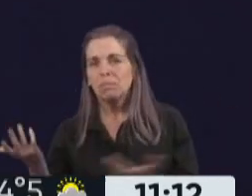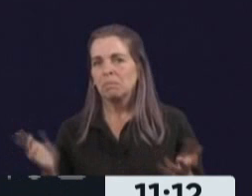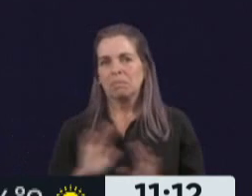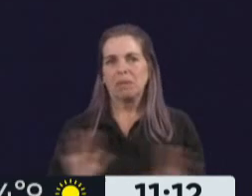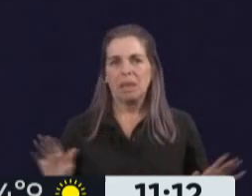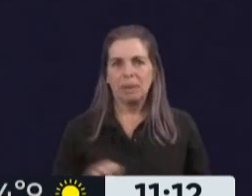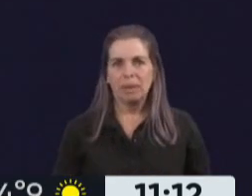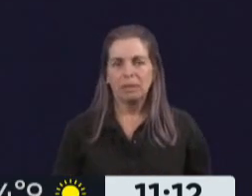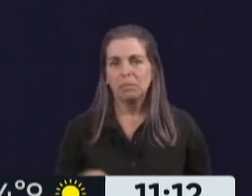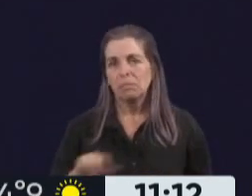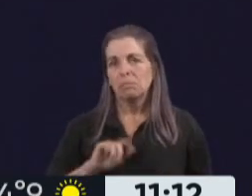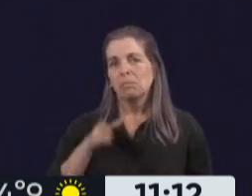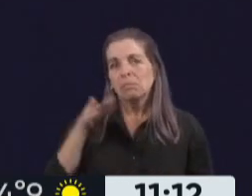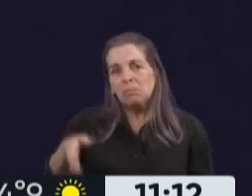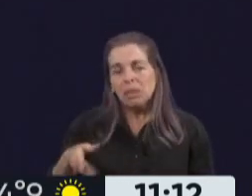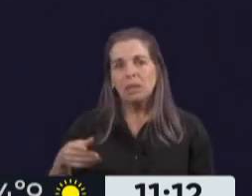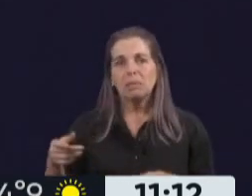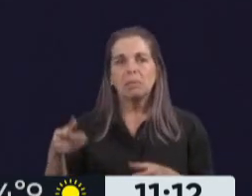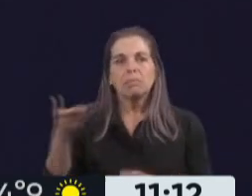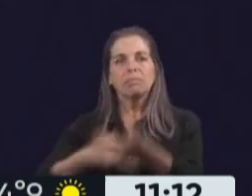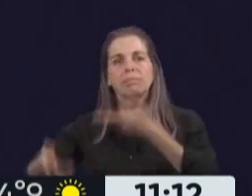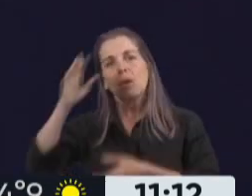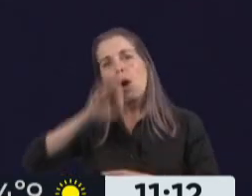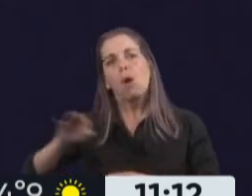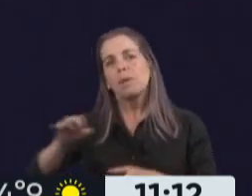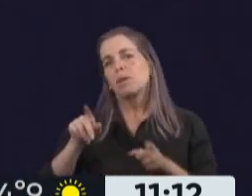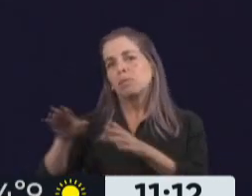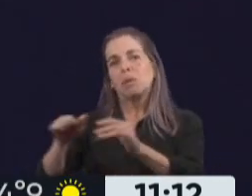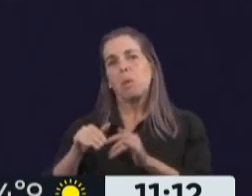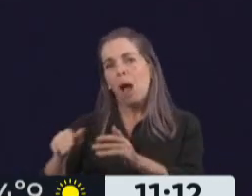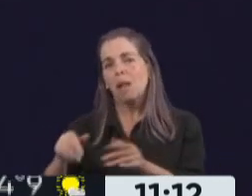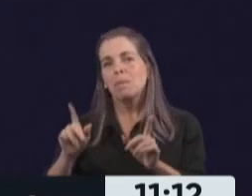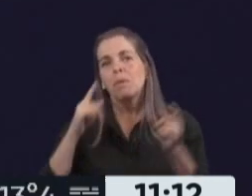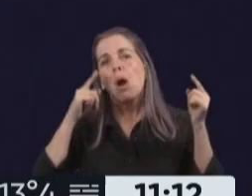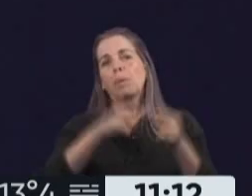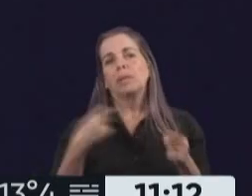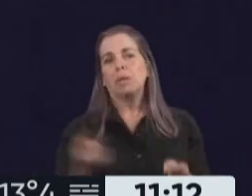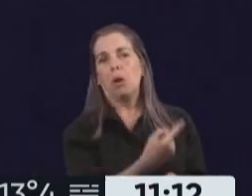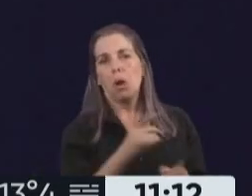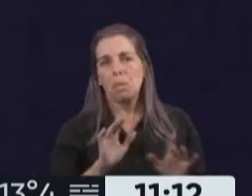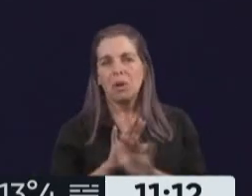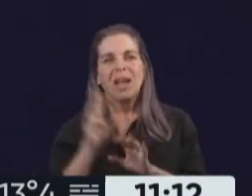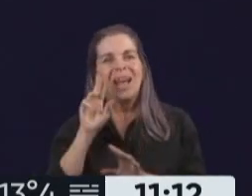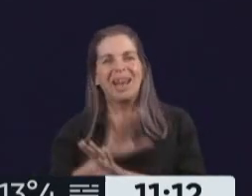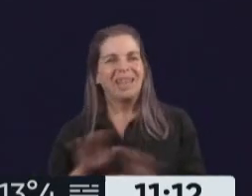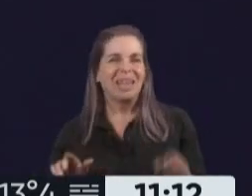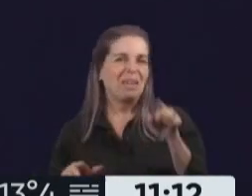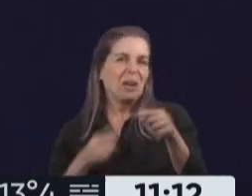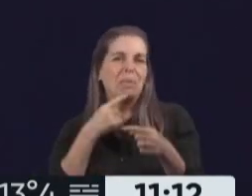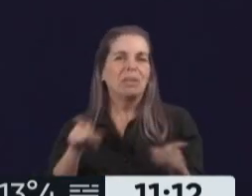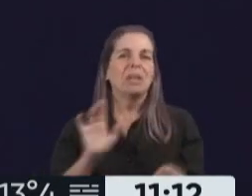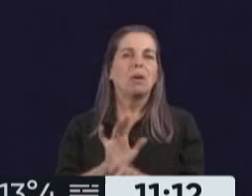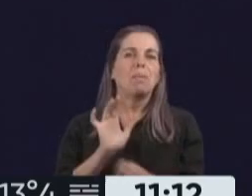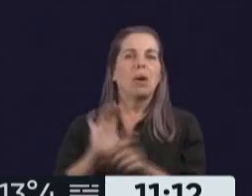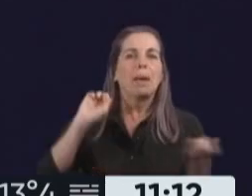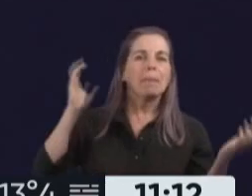eso, estar en la misma línea y transitando el mismo camino que todos queremos, pero nada tiene que ver con lo que sugerís de